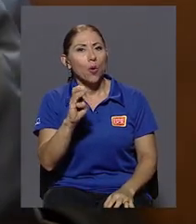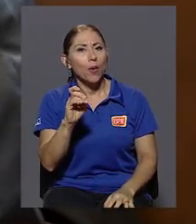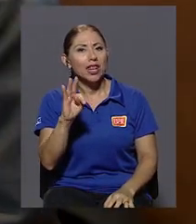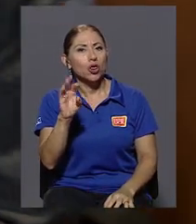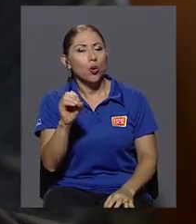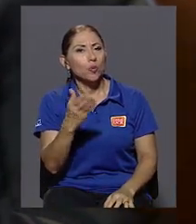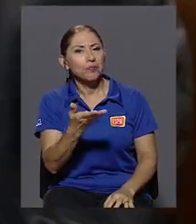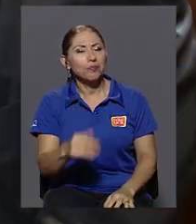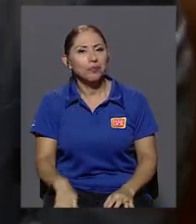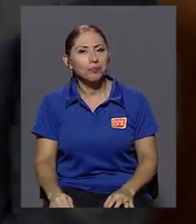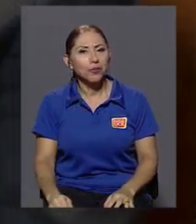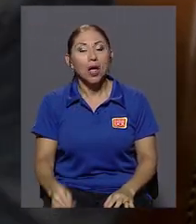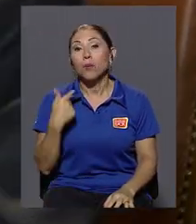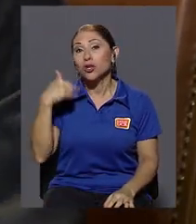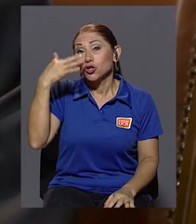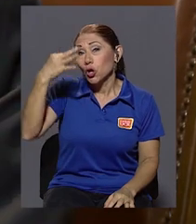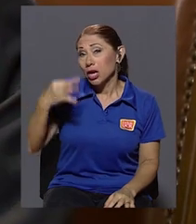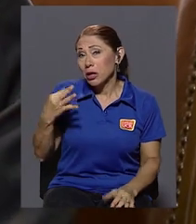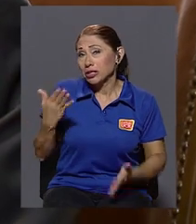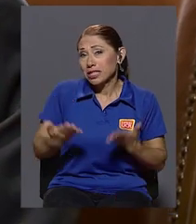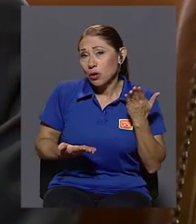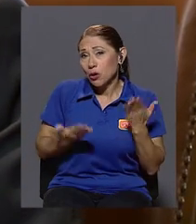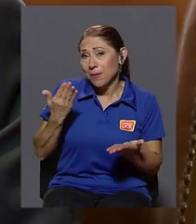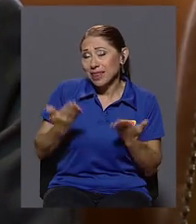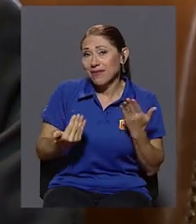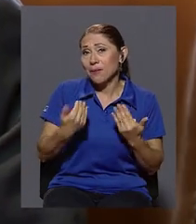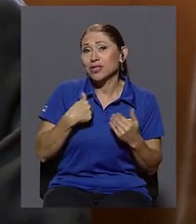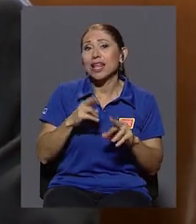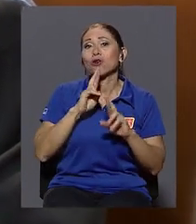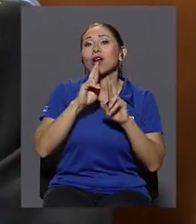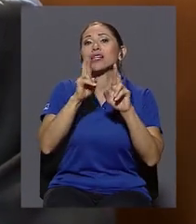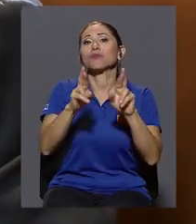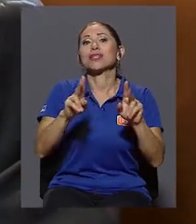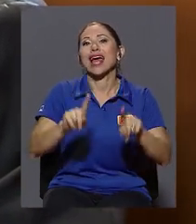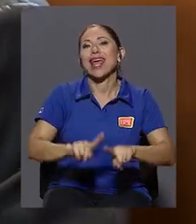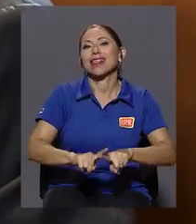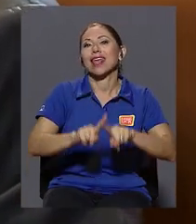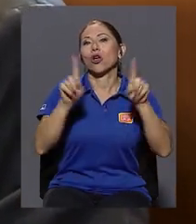yo creo que hay una, seguramente vamos a tener una respuesta heterogénea.